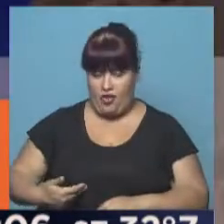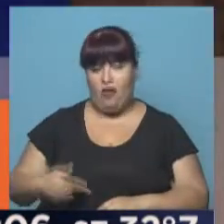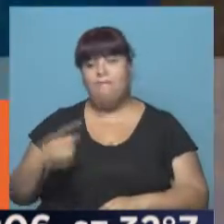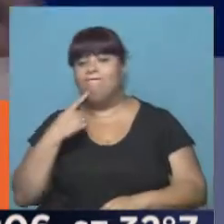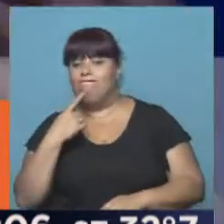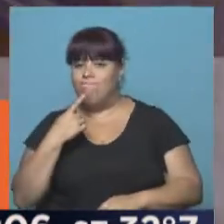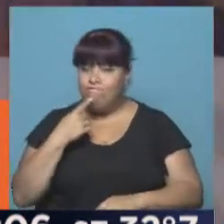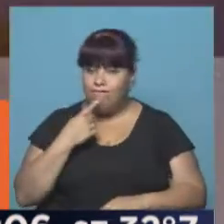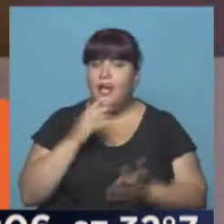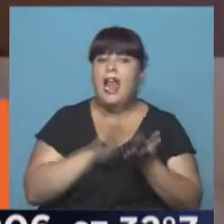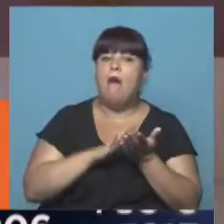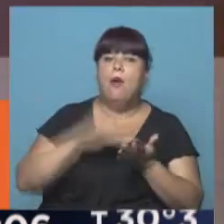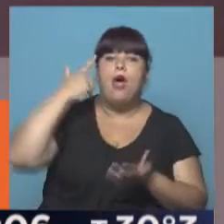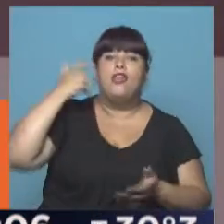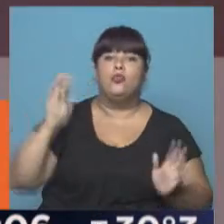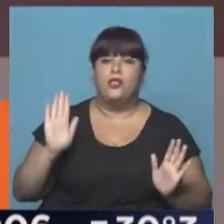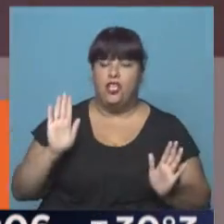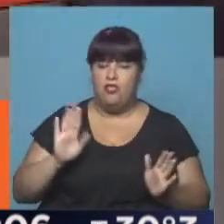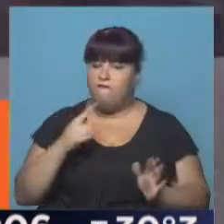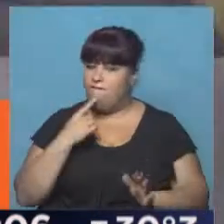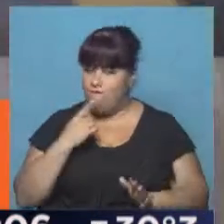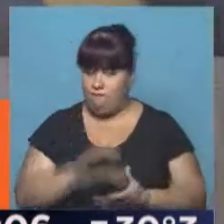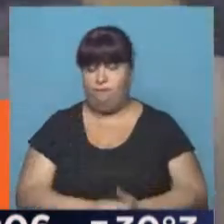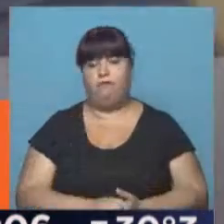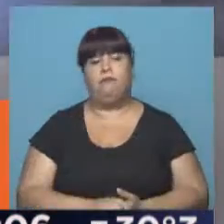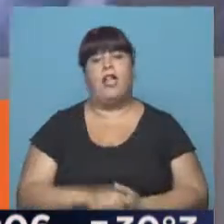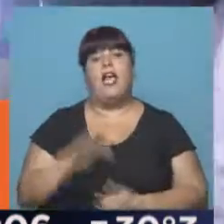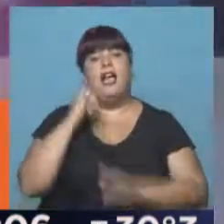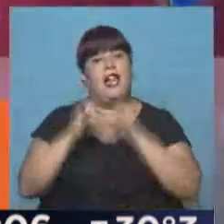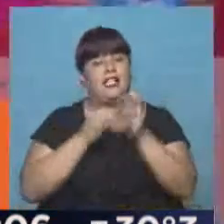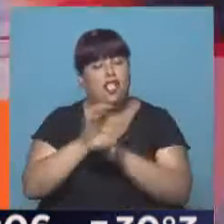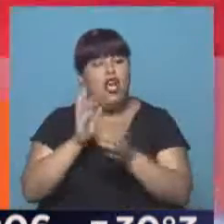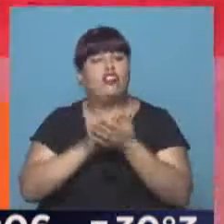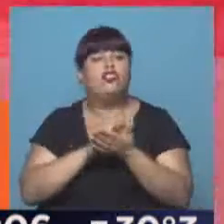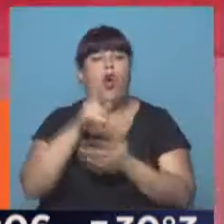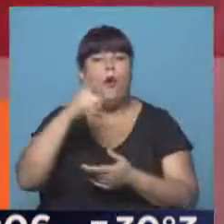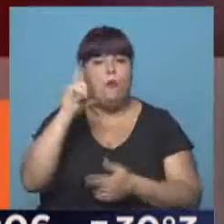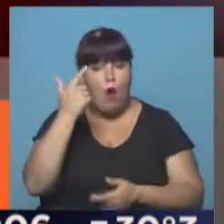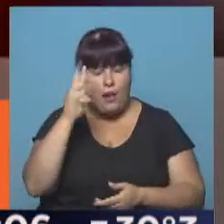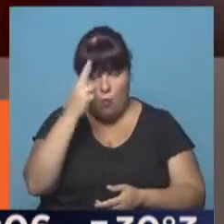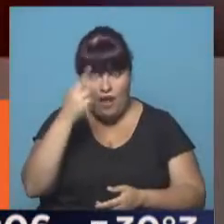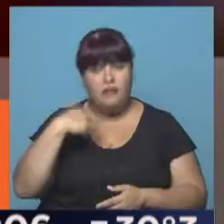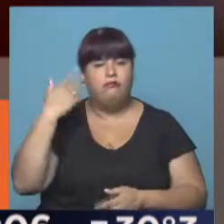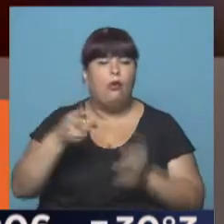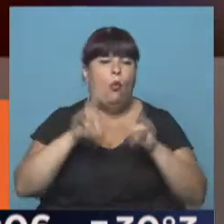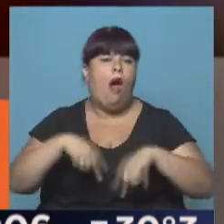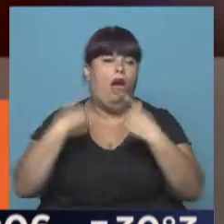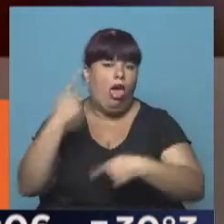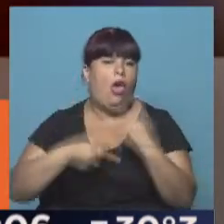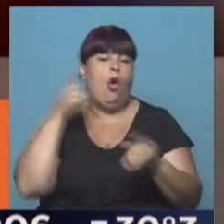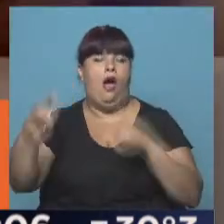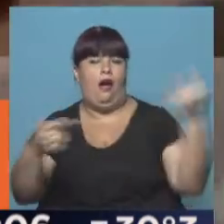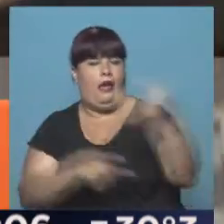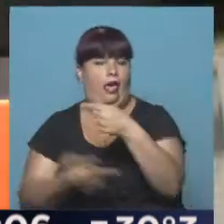en duda la hipótesis del suicidio. Las teorías sobre la muerte de Nisman se sucedieron por meses y también las